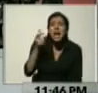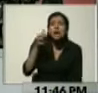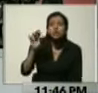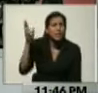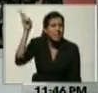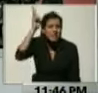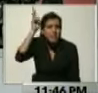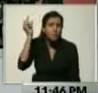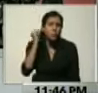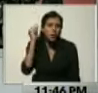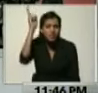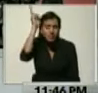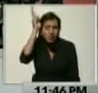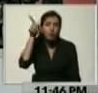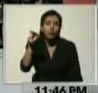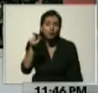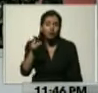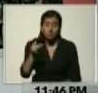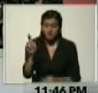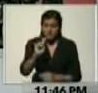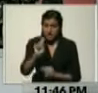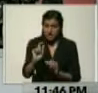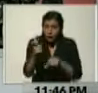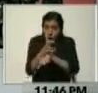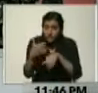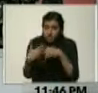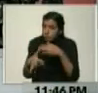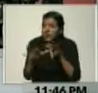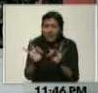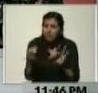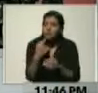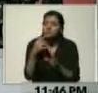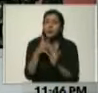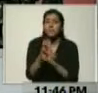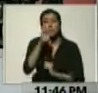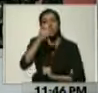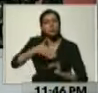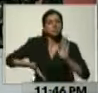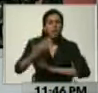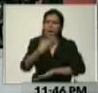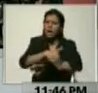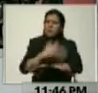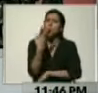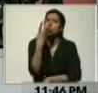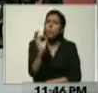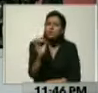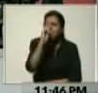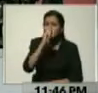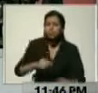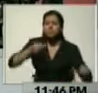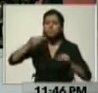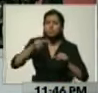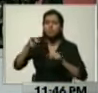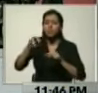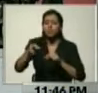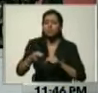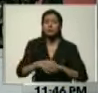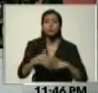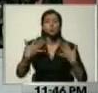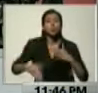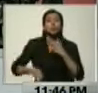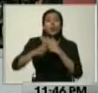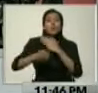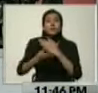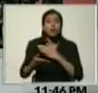despedidos de estos últimos meses, de estos primeros meses de gobierno. Sin embargo, el pueblo se manifestó en las calles a 40 años del golpe de Estado, que aún hoy cobra víctimas,